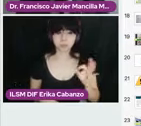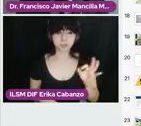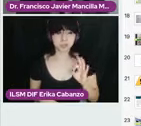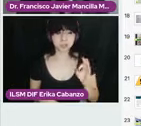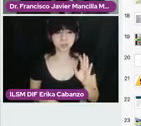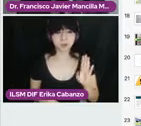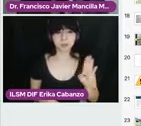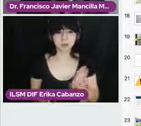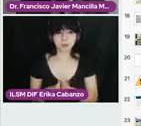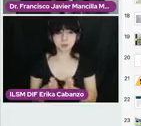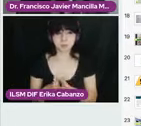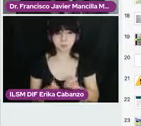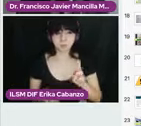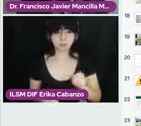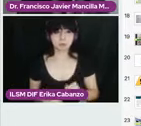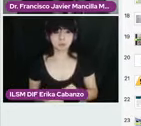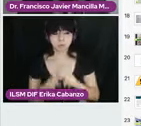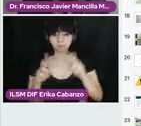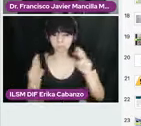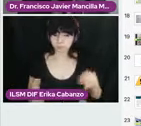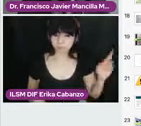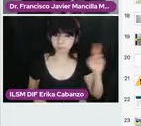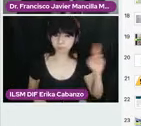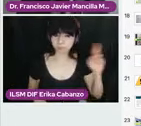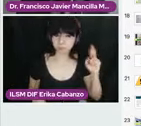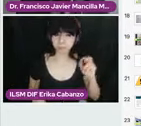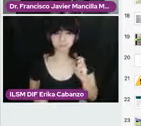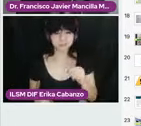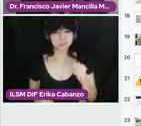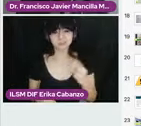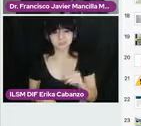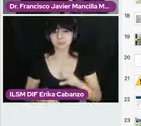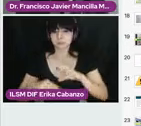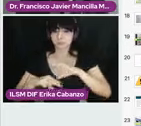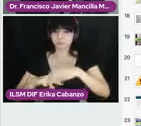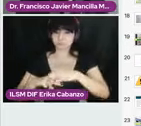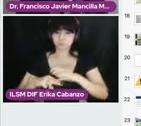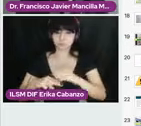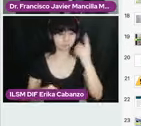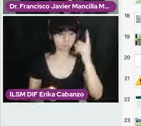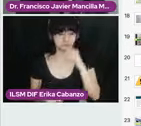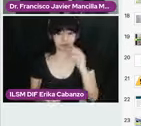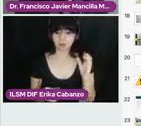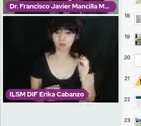aparición aguda, lo mejor es la resonancia magnética para ver todo el trayecto del nervio, ¿sí?